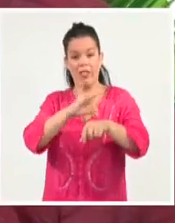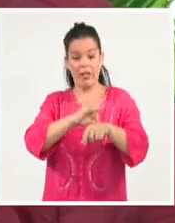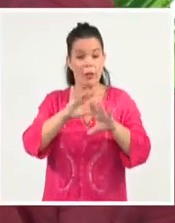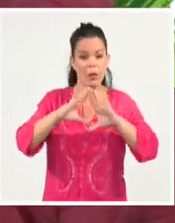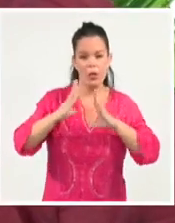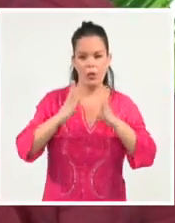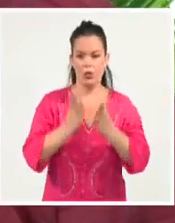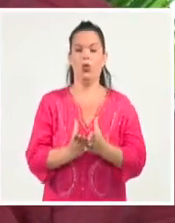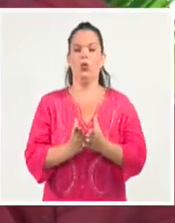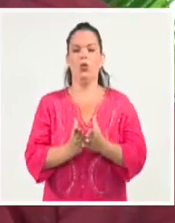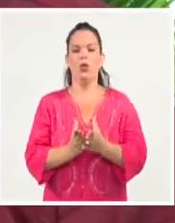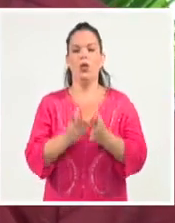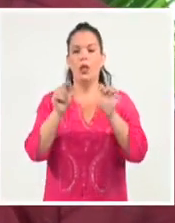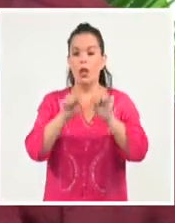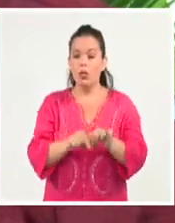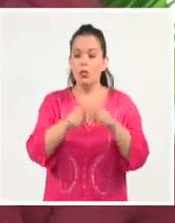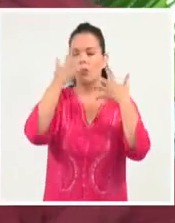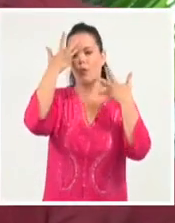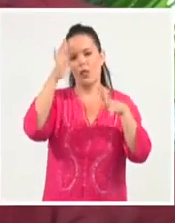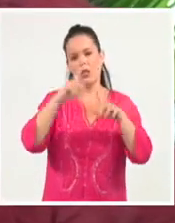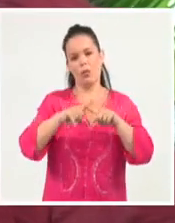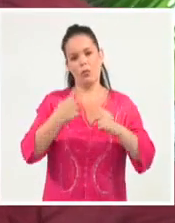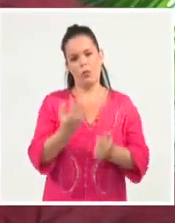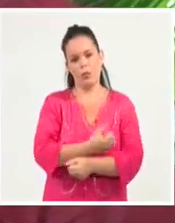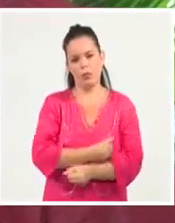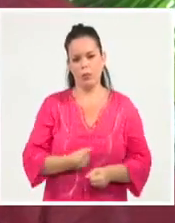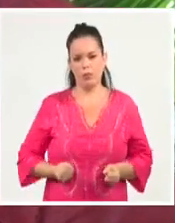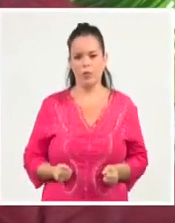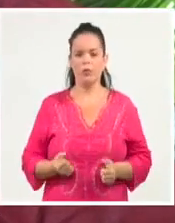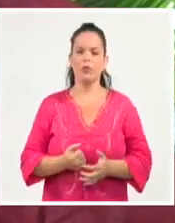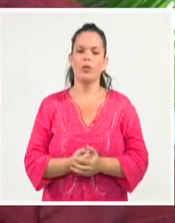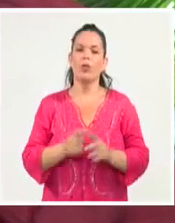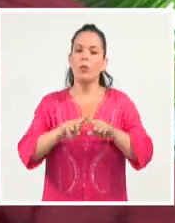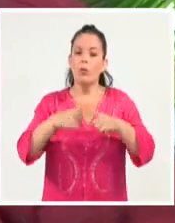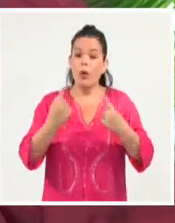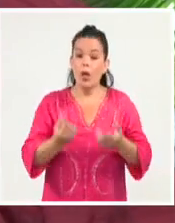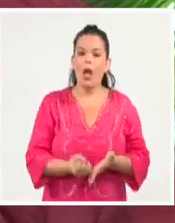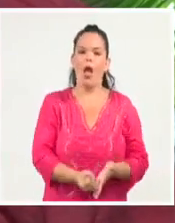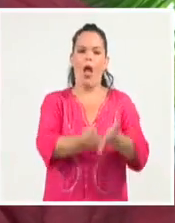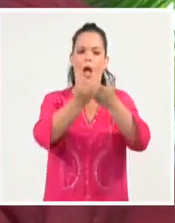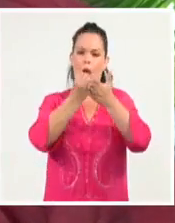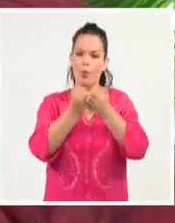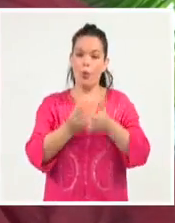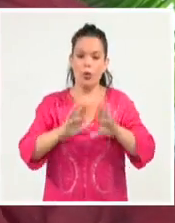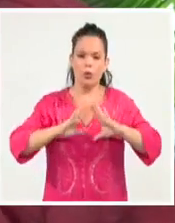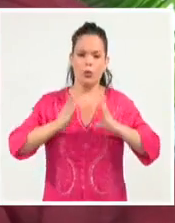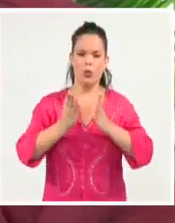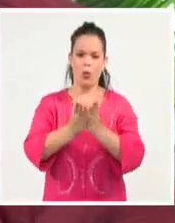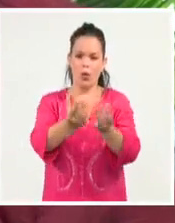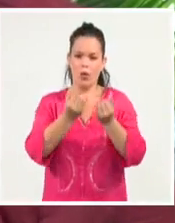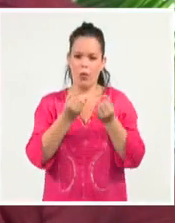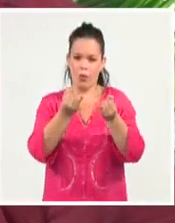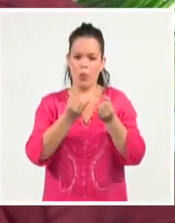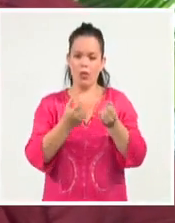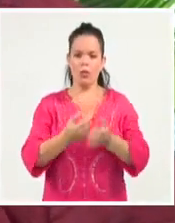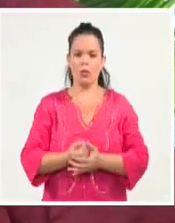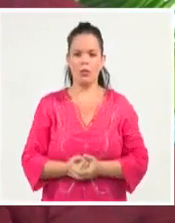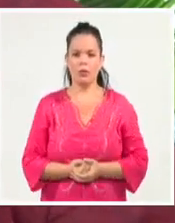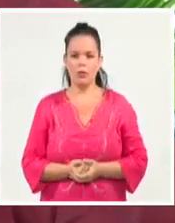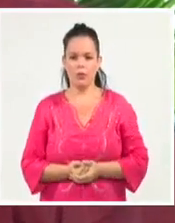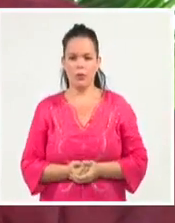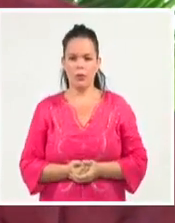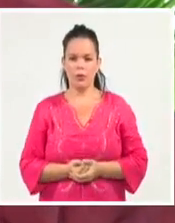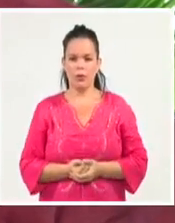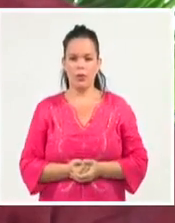introducido modificaciones tecnológicas, se han hecho aportes, se han hecho innovaciones para poder llegar a mayor número de pacientes, y por detrás de todo eso